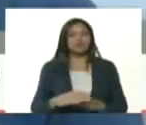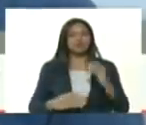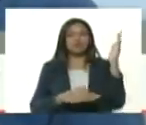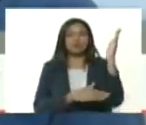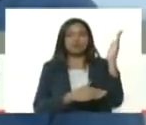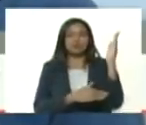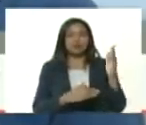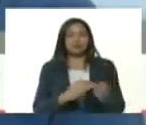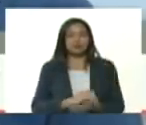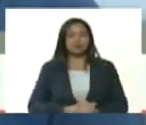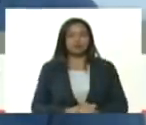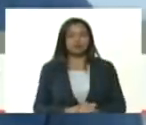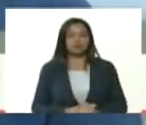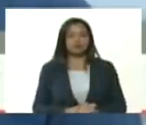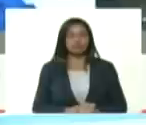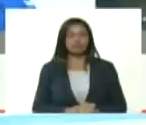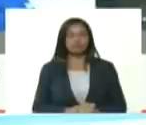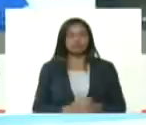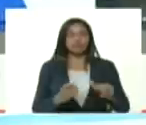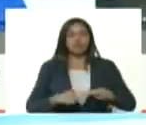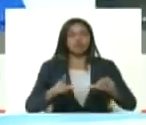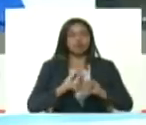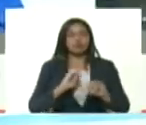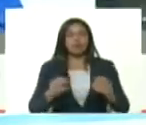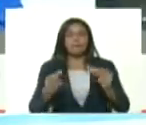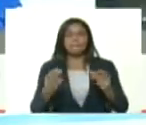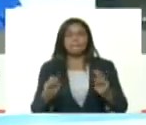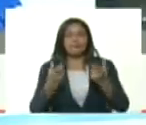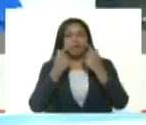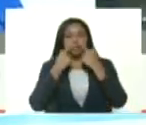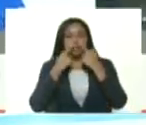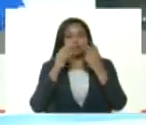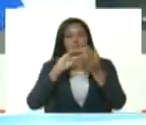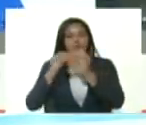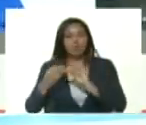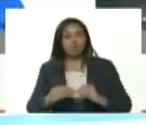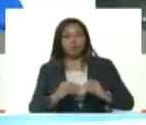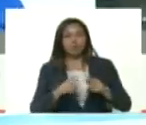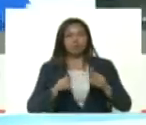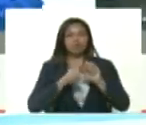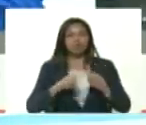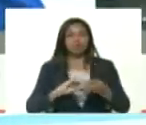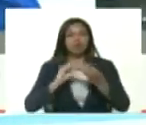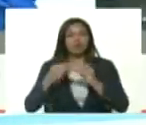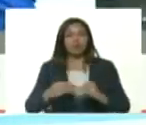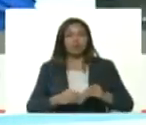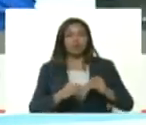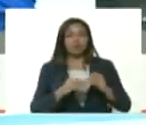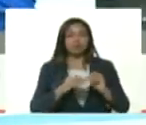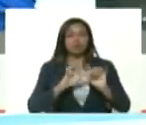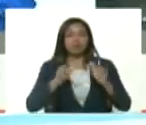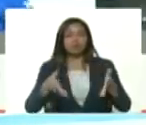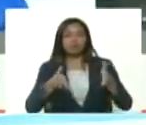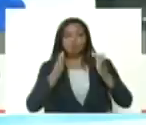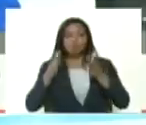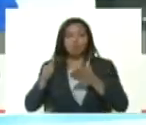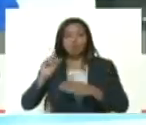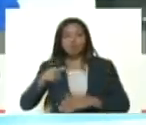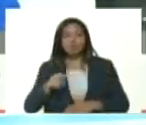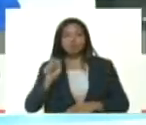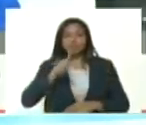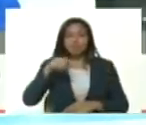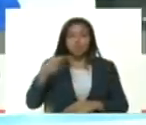iglesias. O sea, son brigadas que tienen que estar pendientes del mantenimiento, reparación, arreglo de esas infraestructuras. Sí,